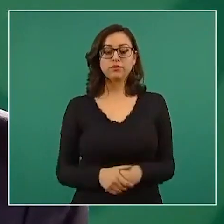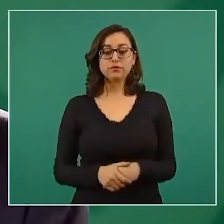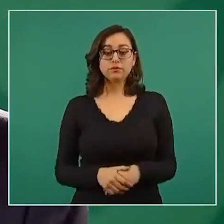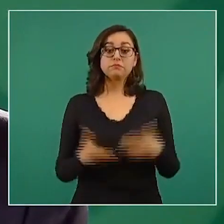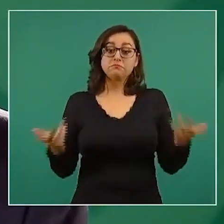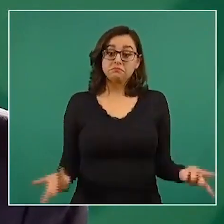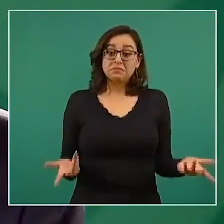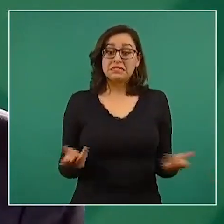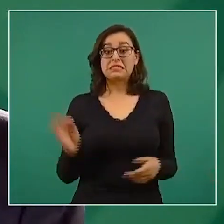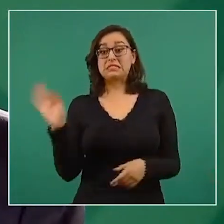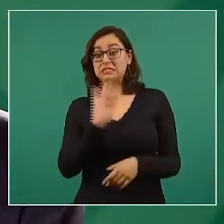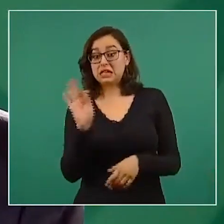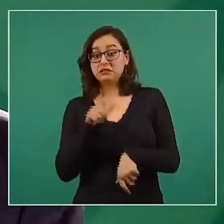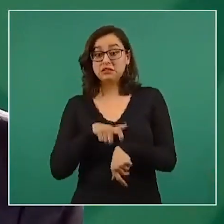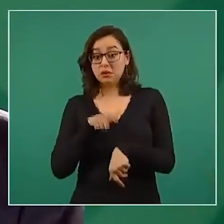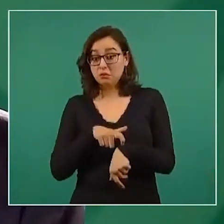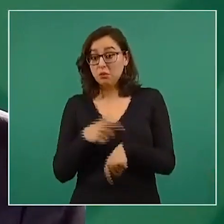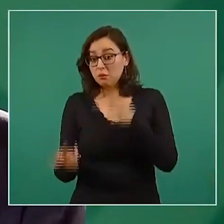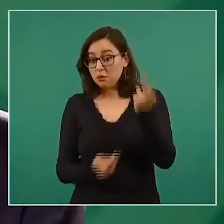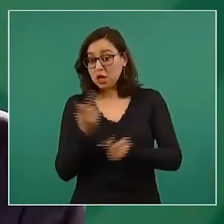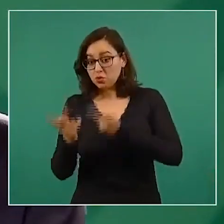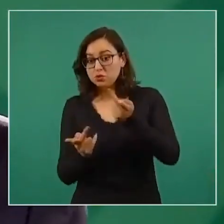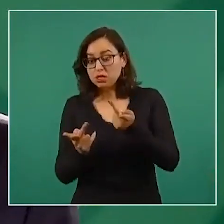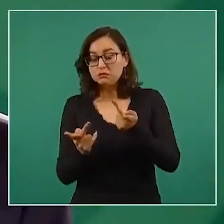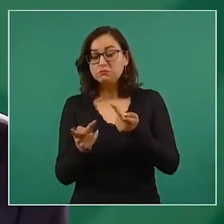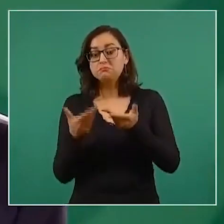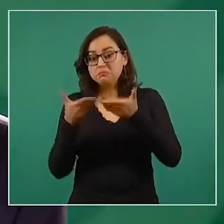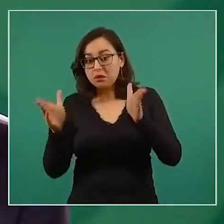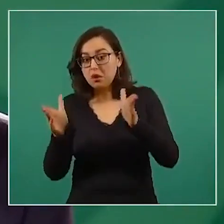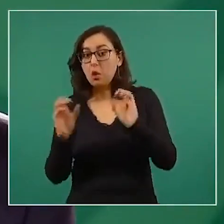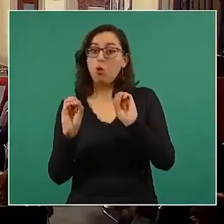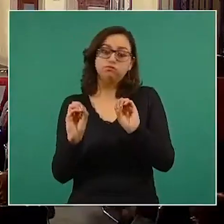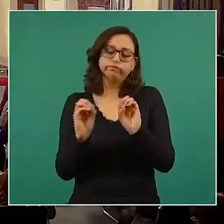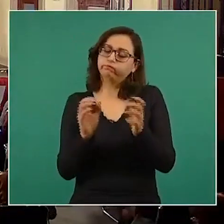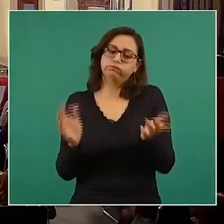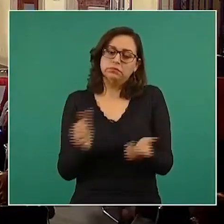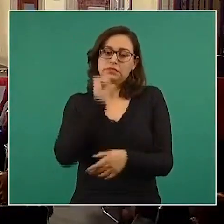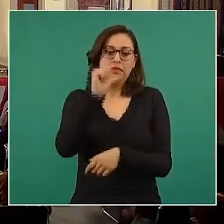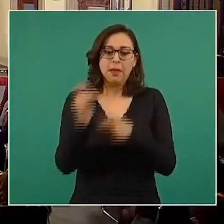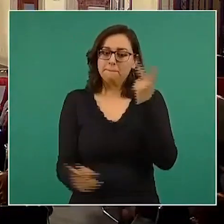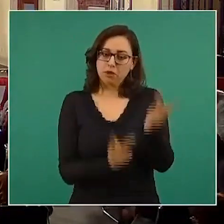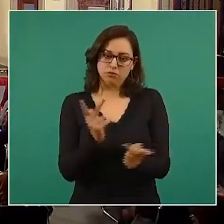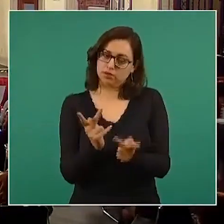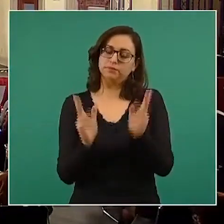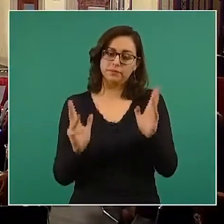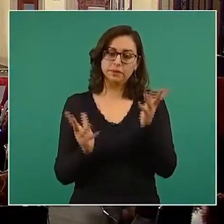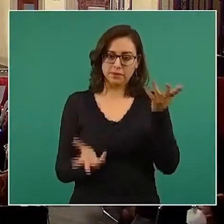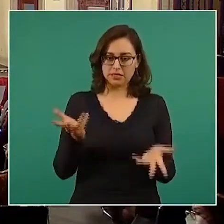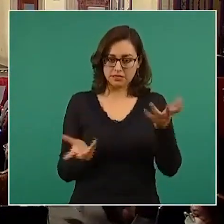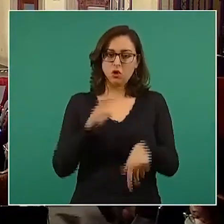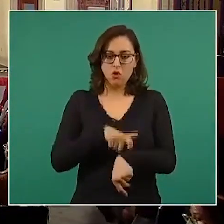diera tiempo de algunas preguntas las tomamos, si no, pues probablemente en este momento ya no las tomaríamos. Muy bien, pues bienvenidos